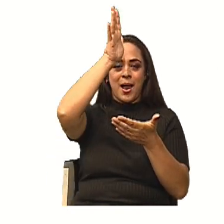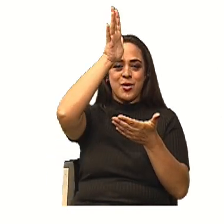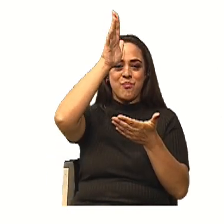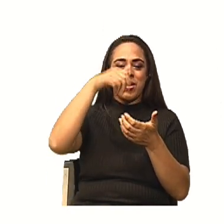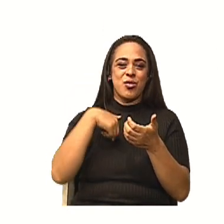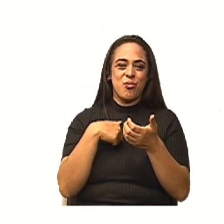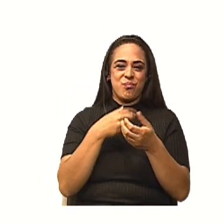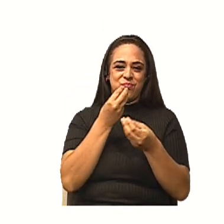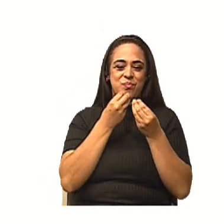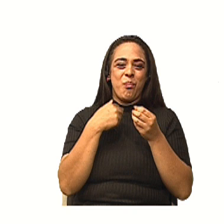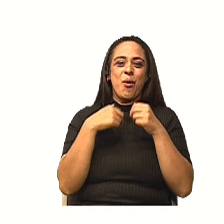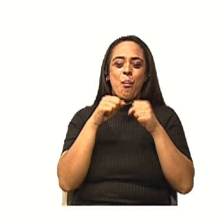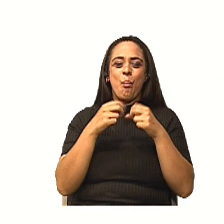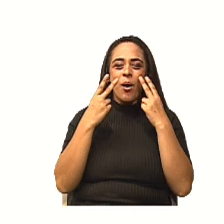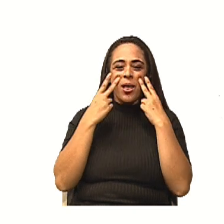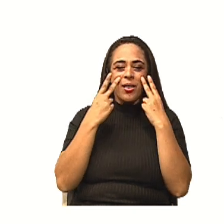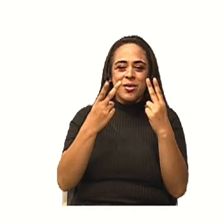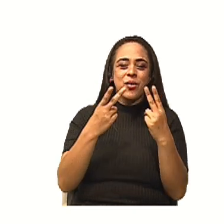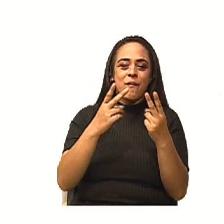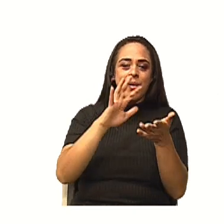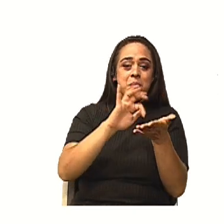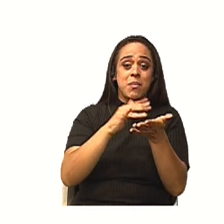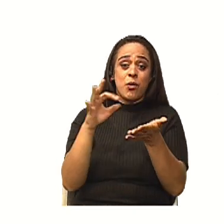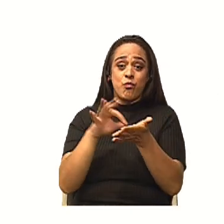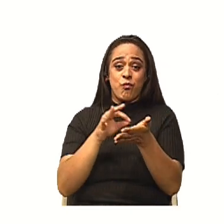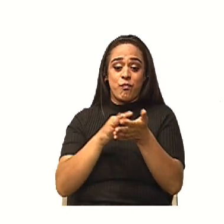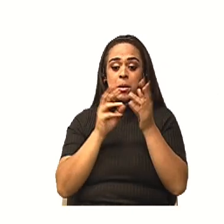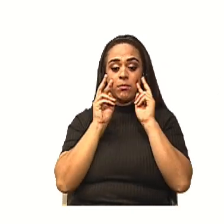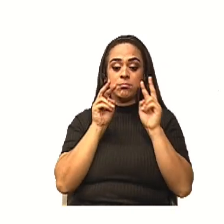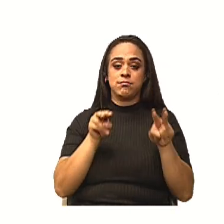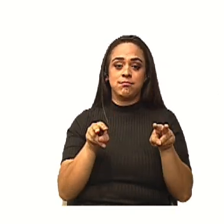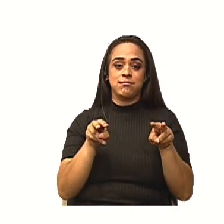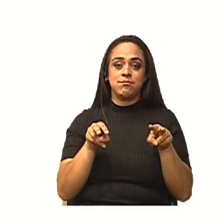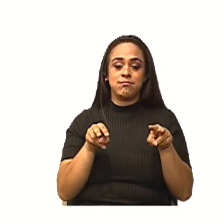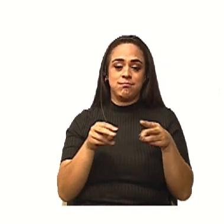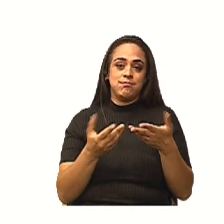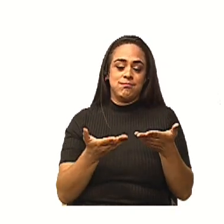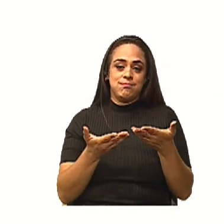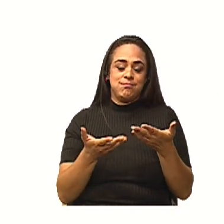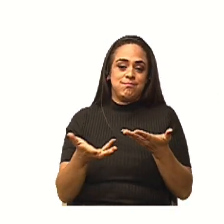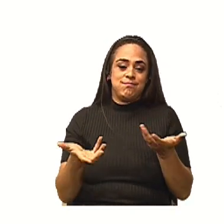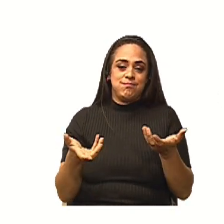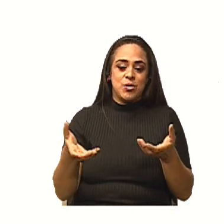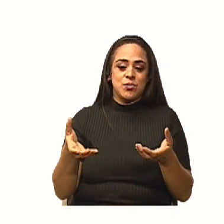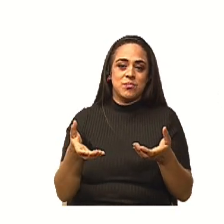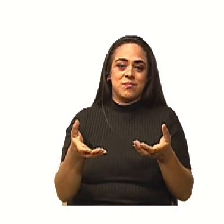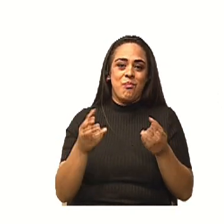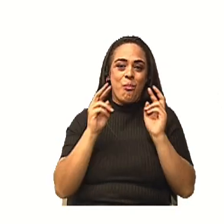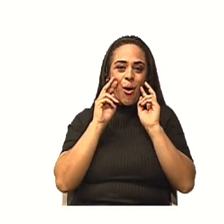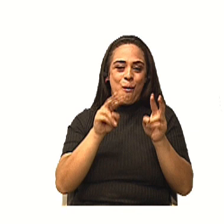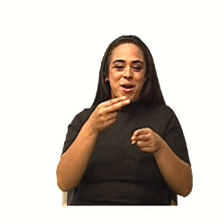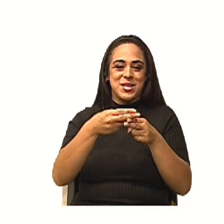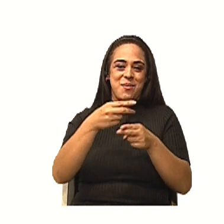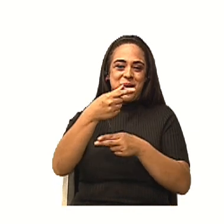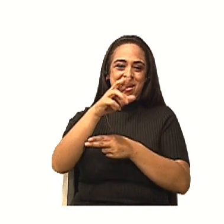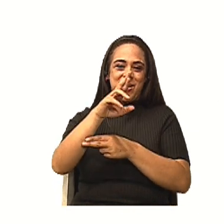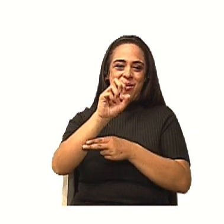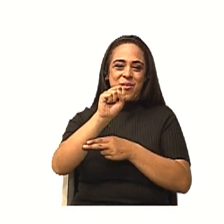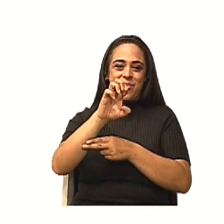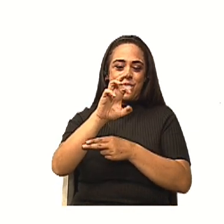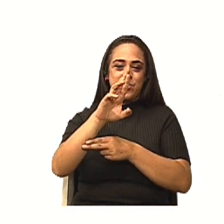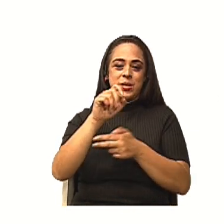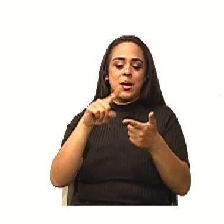yo puedo ver el arroz y los frijoles, estoy viendo las partes que lo componen, por lo tanto es una mezcla grosera. También tengo